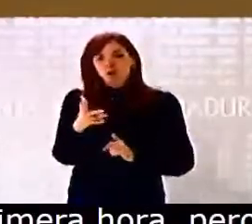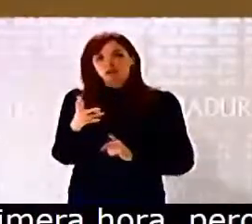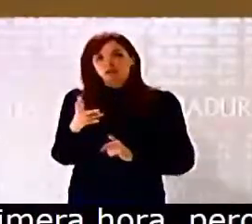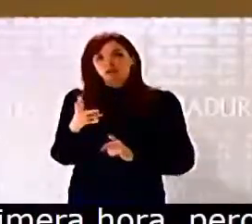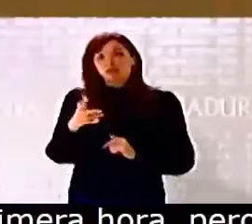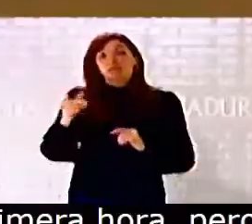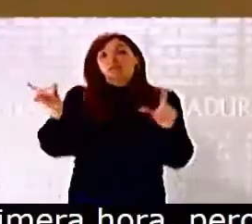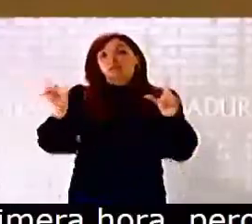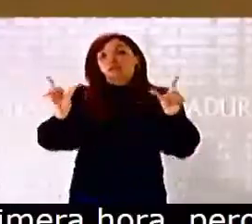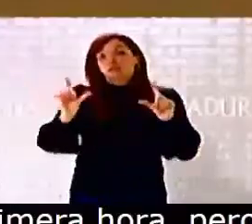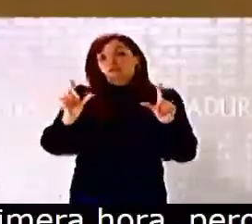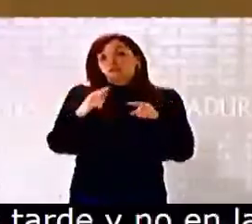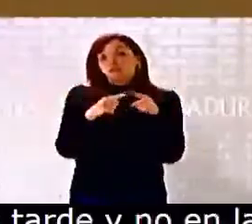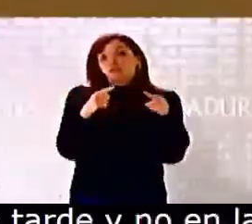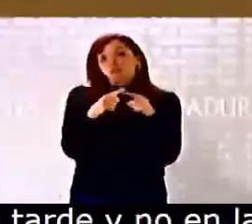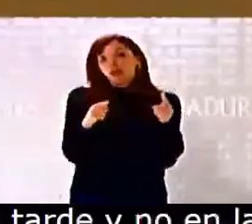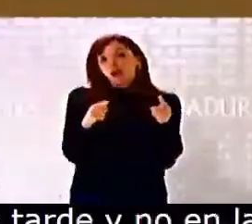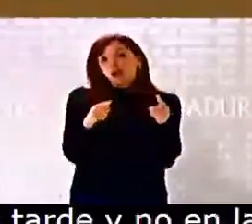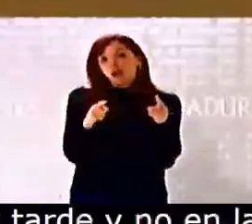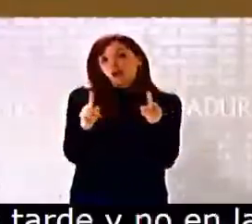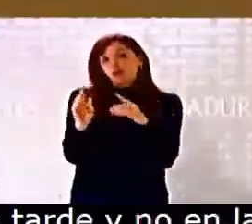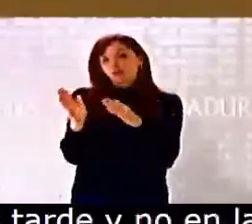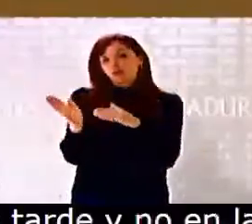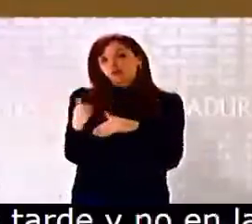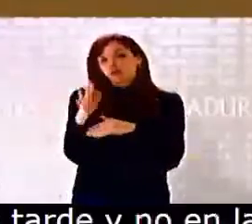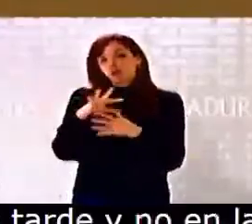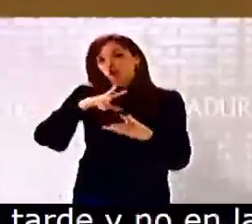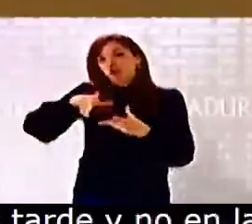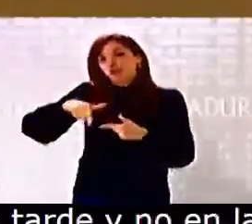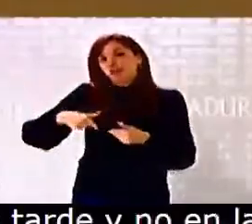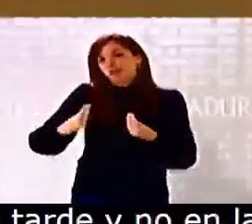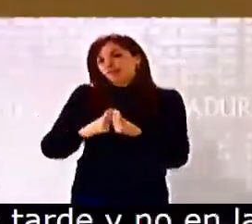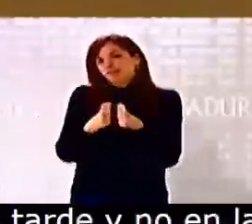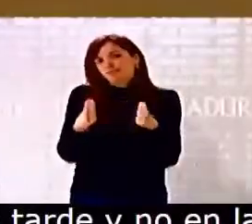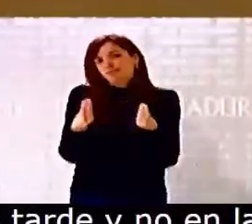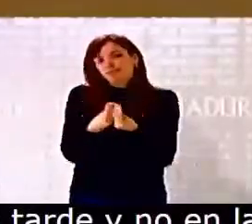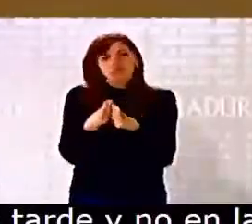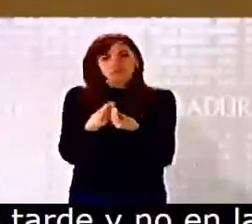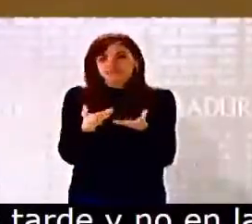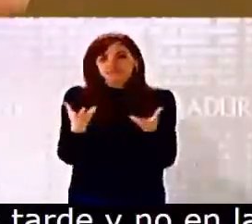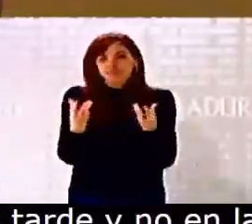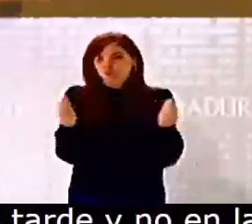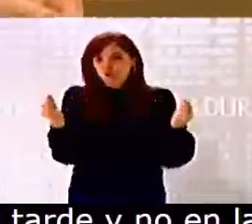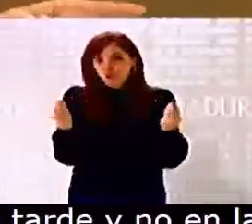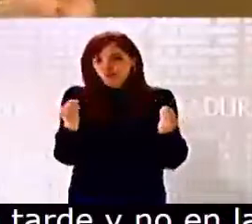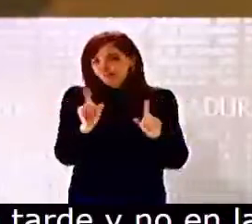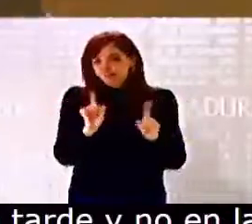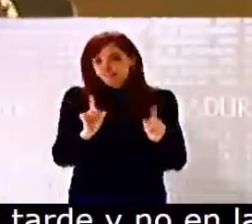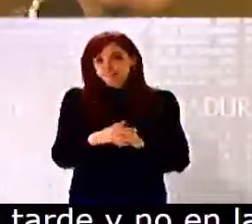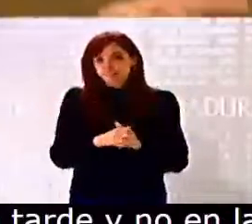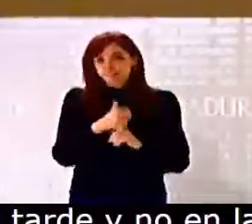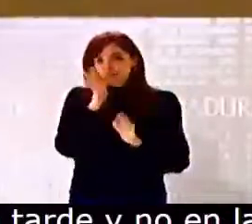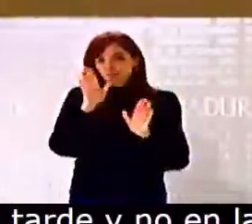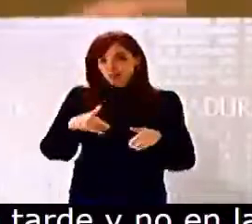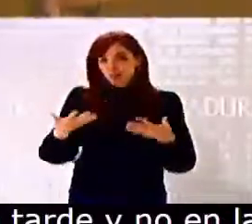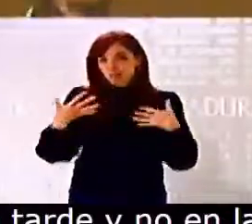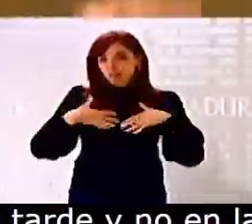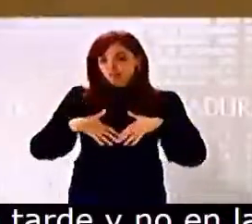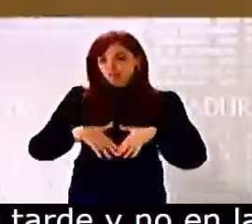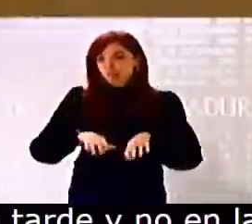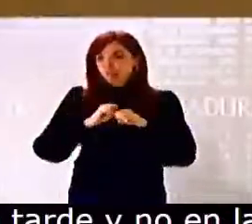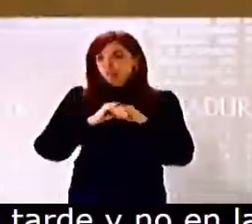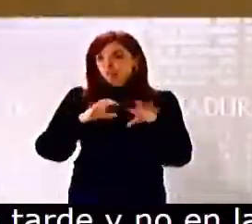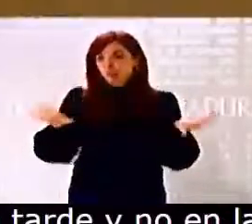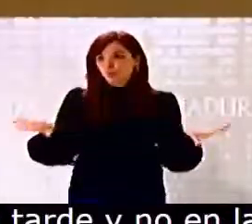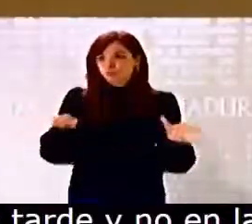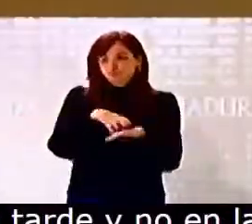informativos de este mediodía de 17 titulares distintos, para que generemos incertidumbre en los hosteleros, en los empresarios del turismo y en